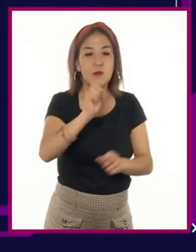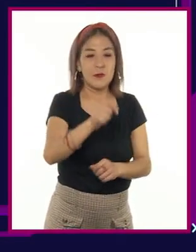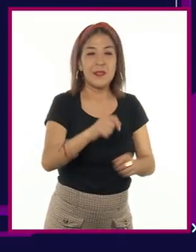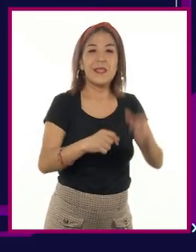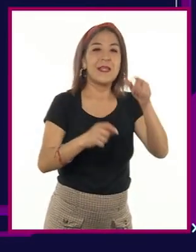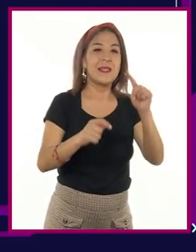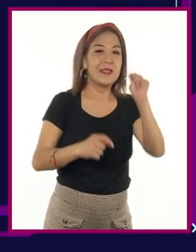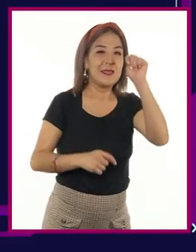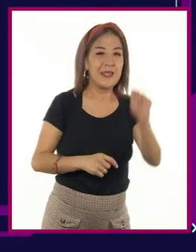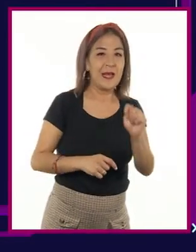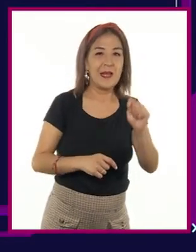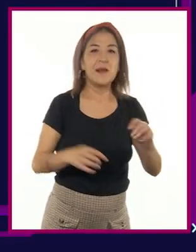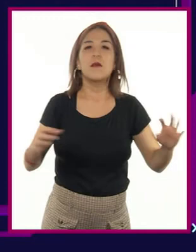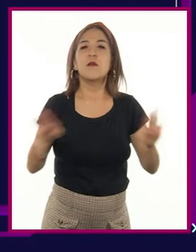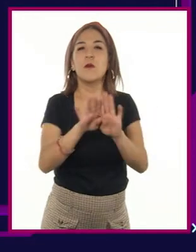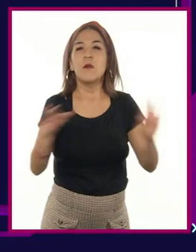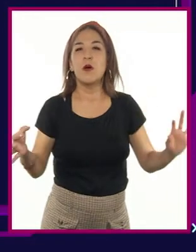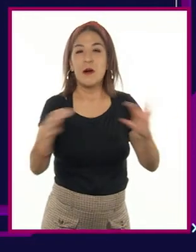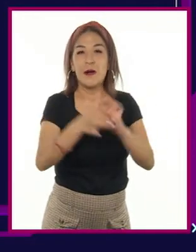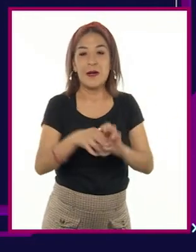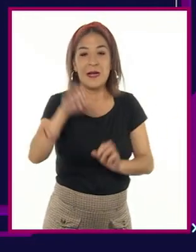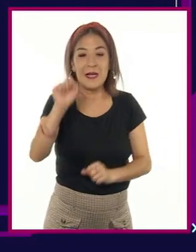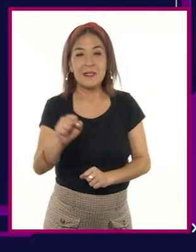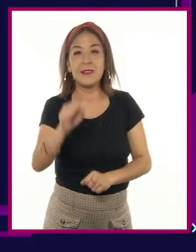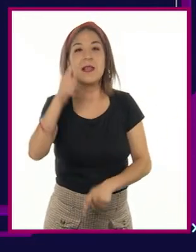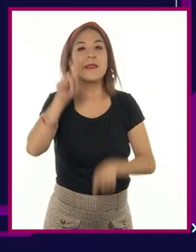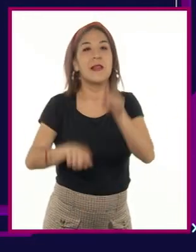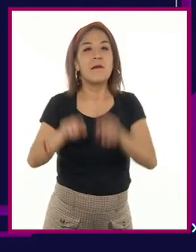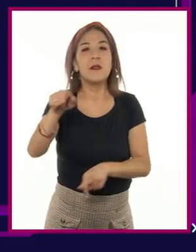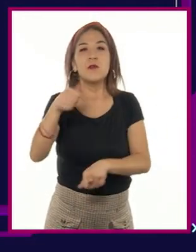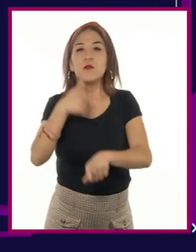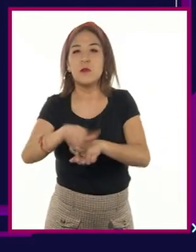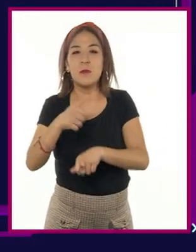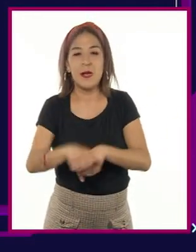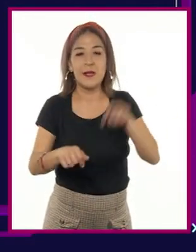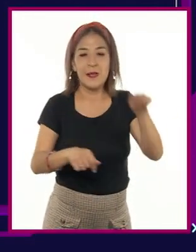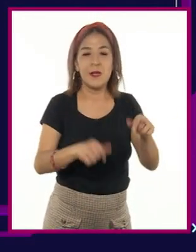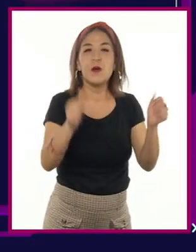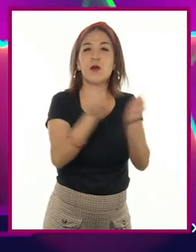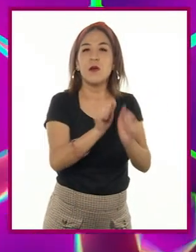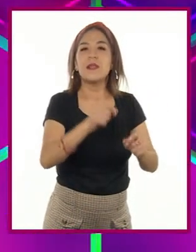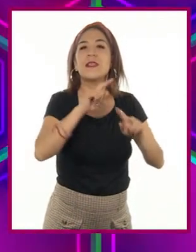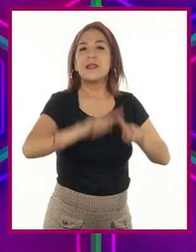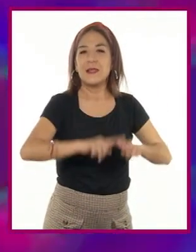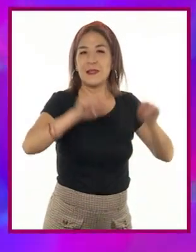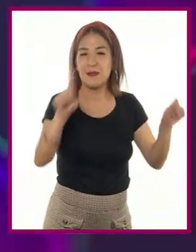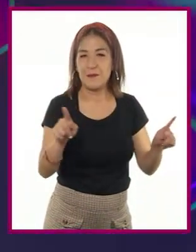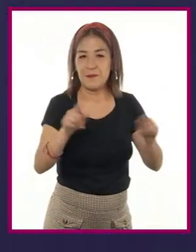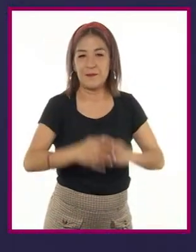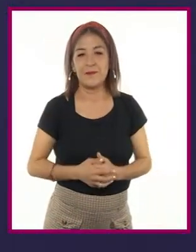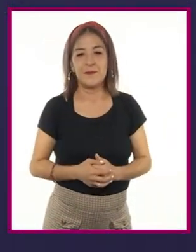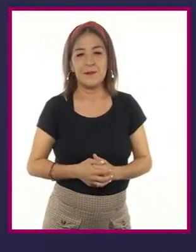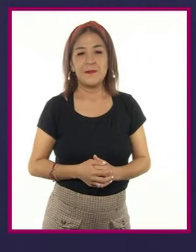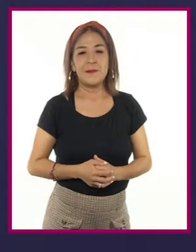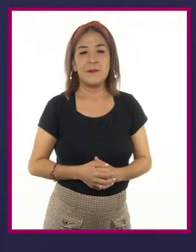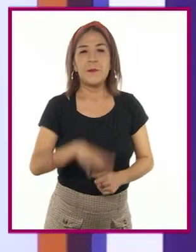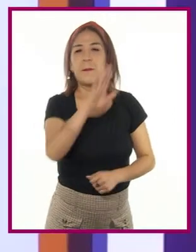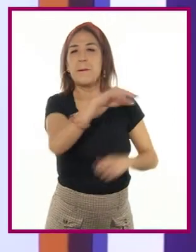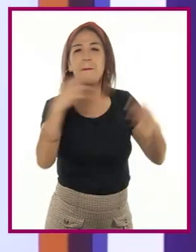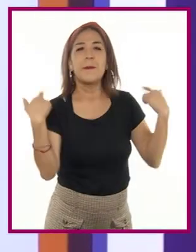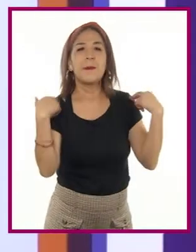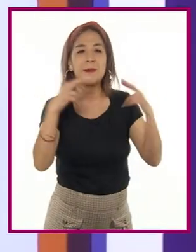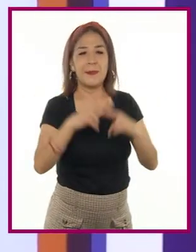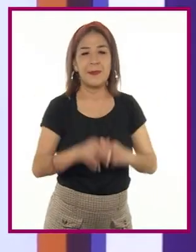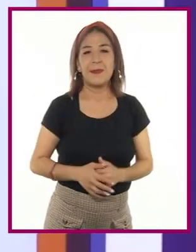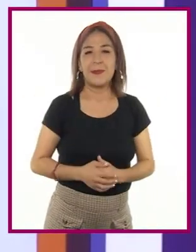t de tal forma que ese es la variable dependiente y t la variable independiente maestra concepción